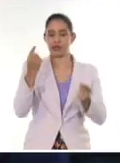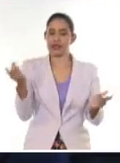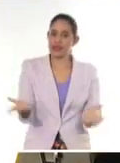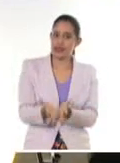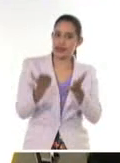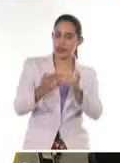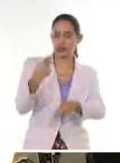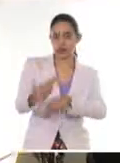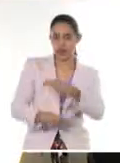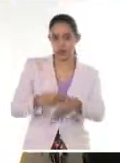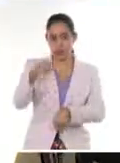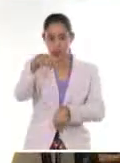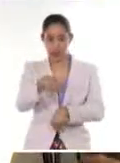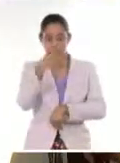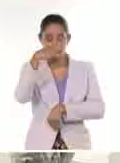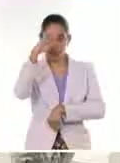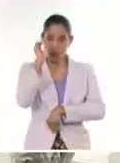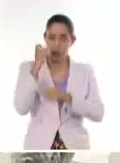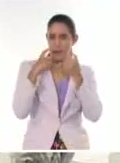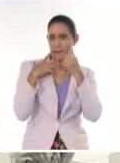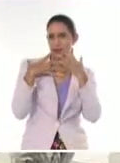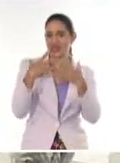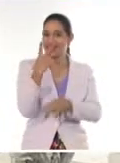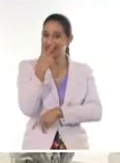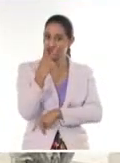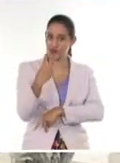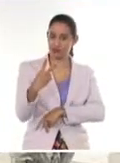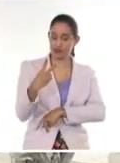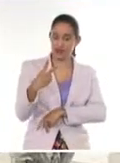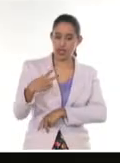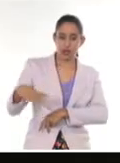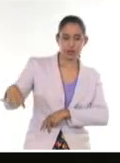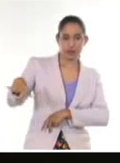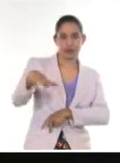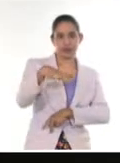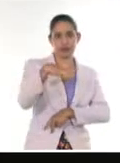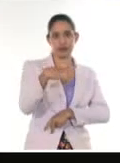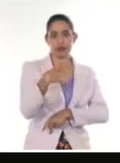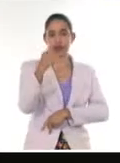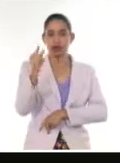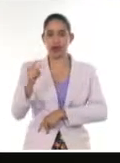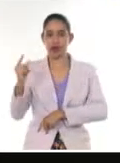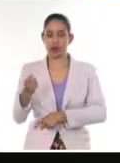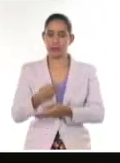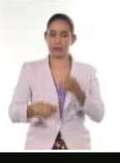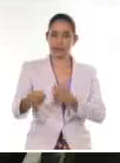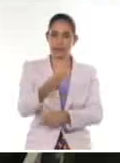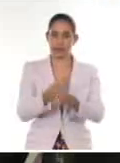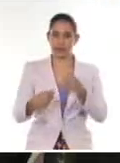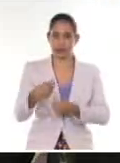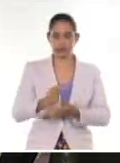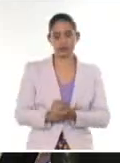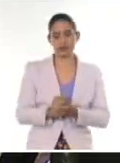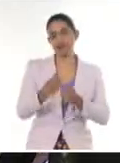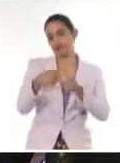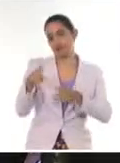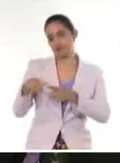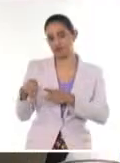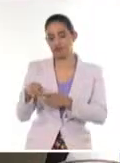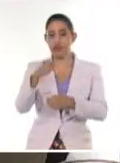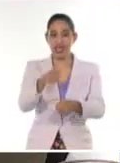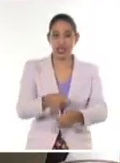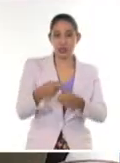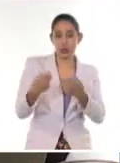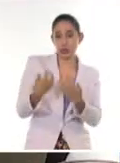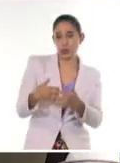en Cuba obtendrían la atención del comercio internacional. El comisionado de Agricultura de Luisiana, Michael Strain, respondió